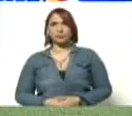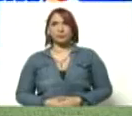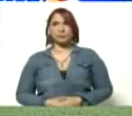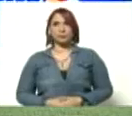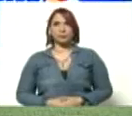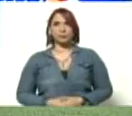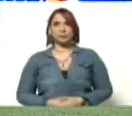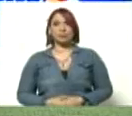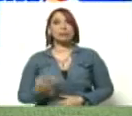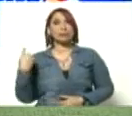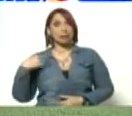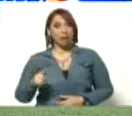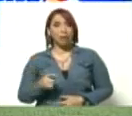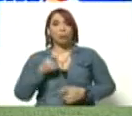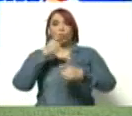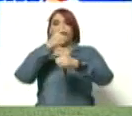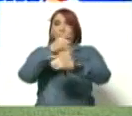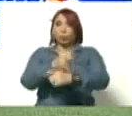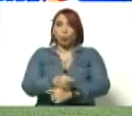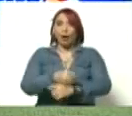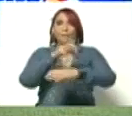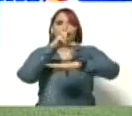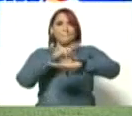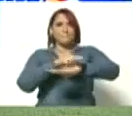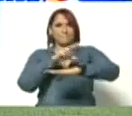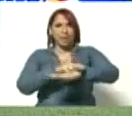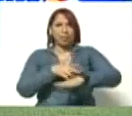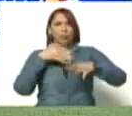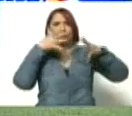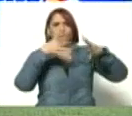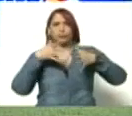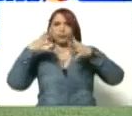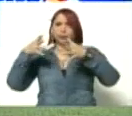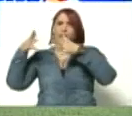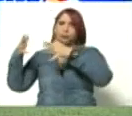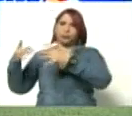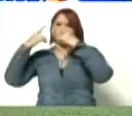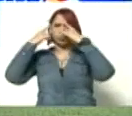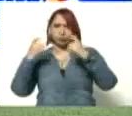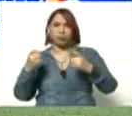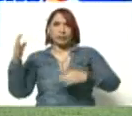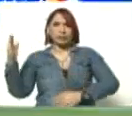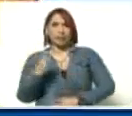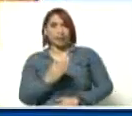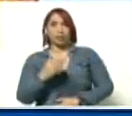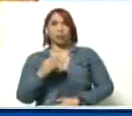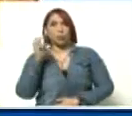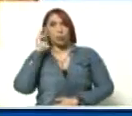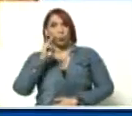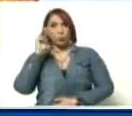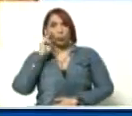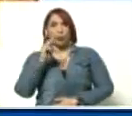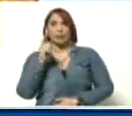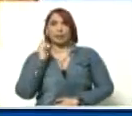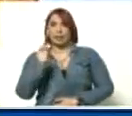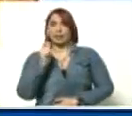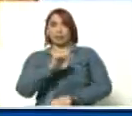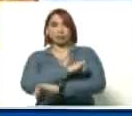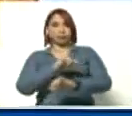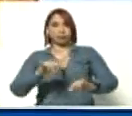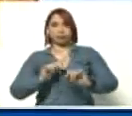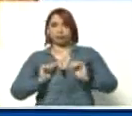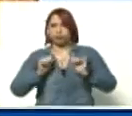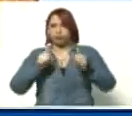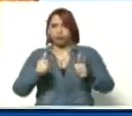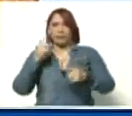graduar médicos, formarlos, especializarlos, traerlos a la docencia. Es una tarea que ya hemos iniciado y